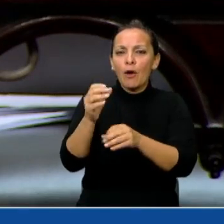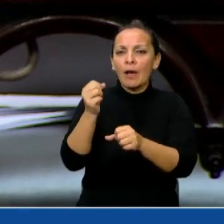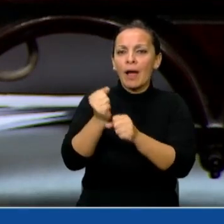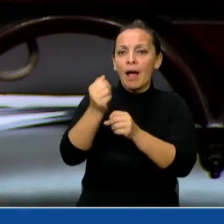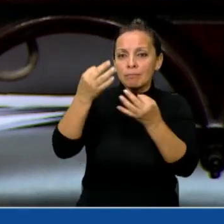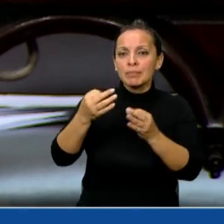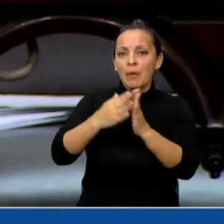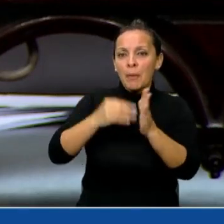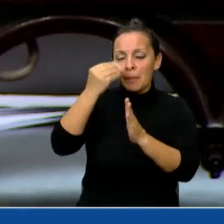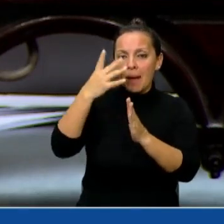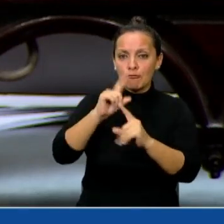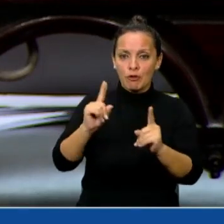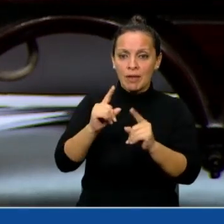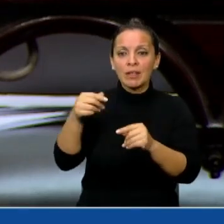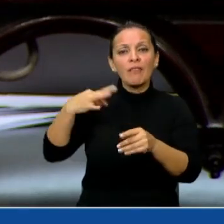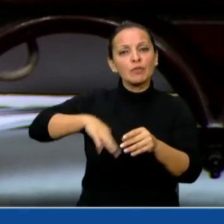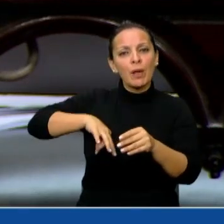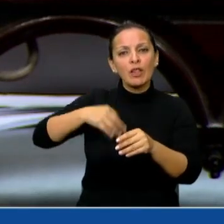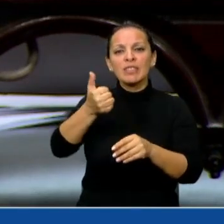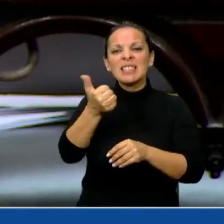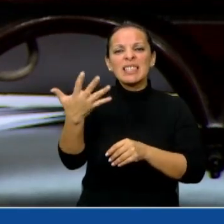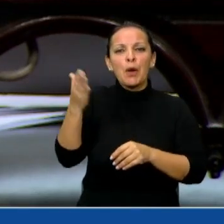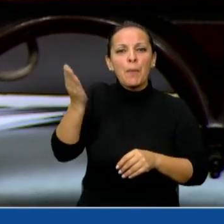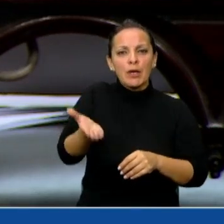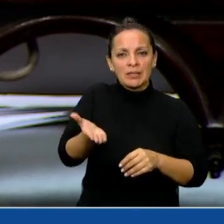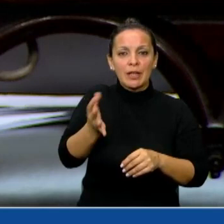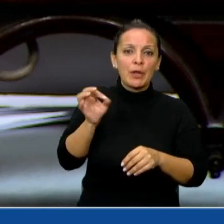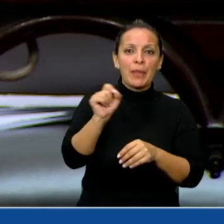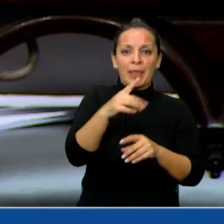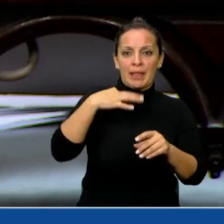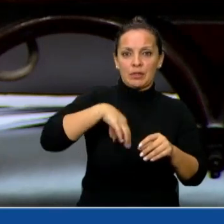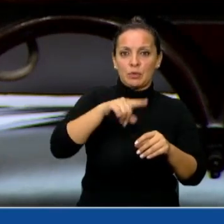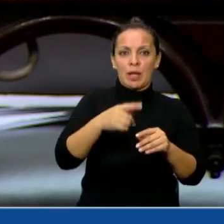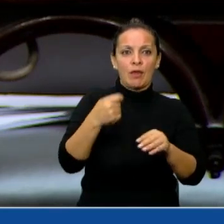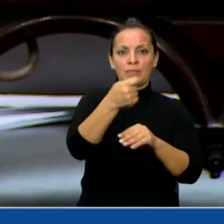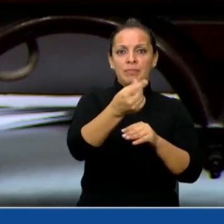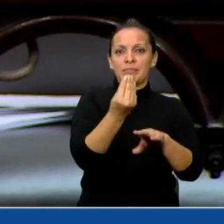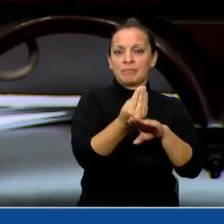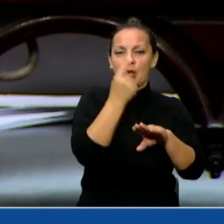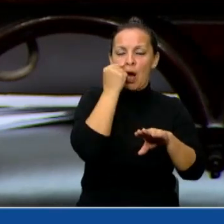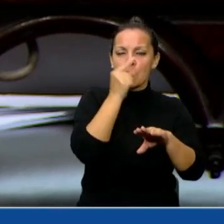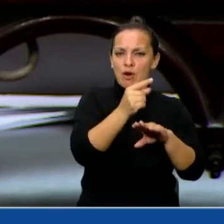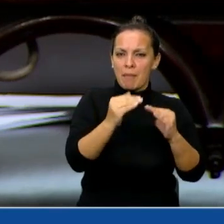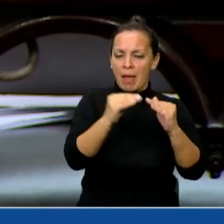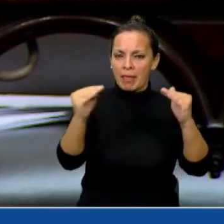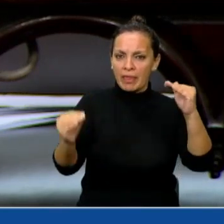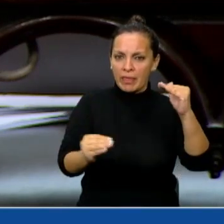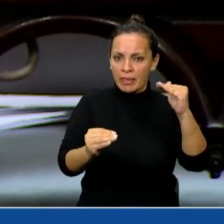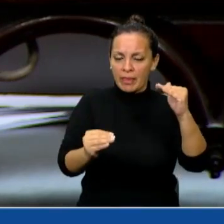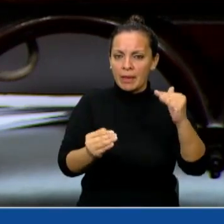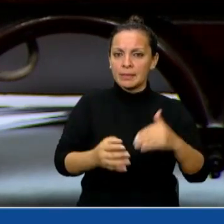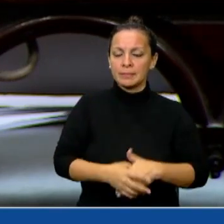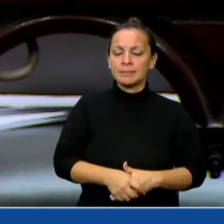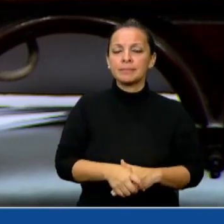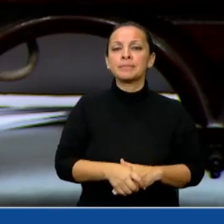las mujeres con un 65% del salario con el que remunera a un hombre que trabaja también en la